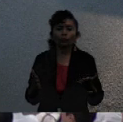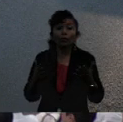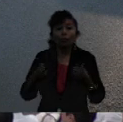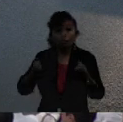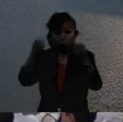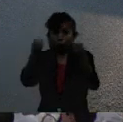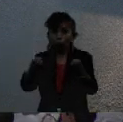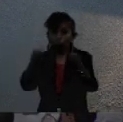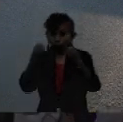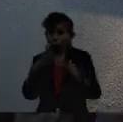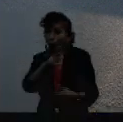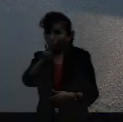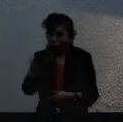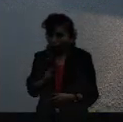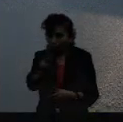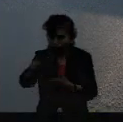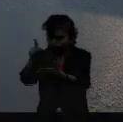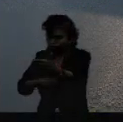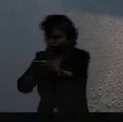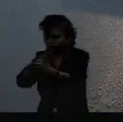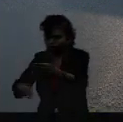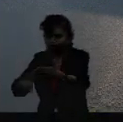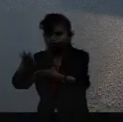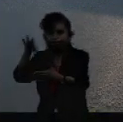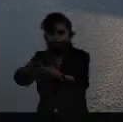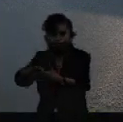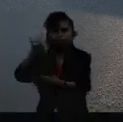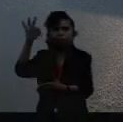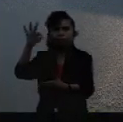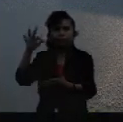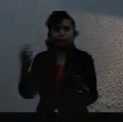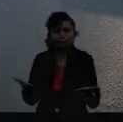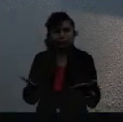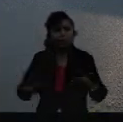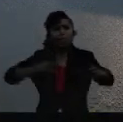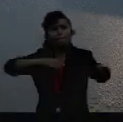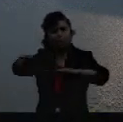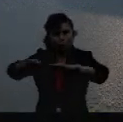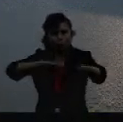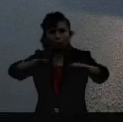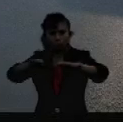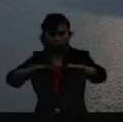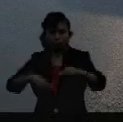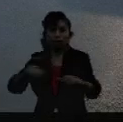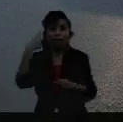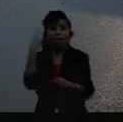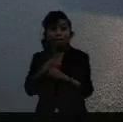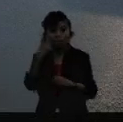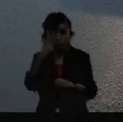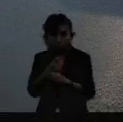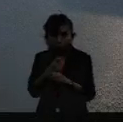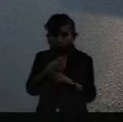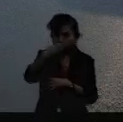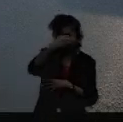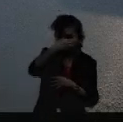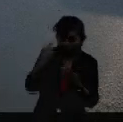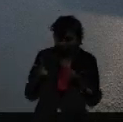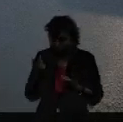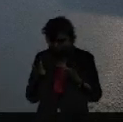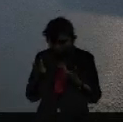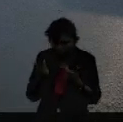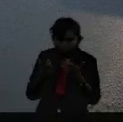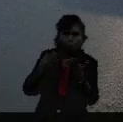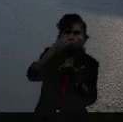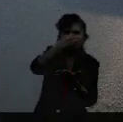conferido por el pueblo y de verdad pusimos manos a la obra primero ordenamos el presupuesto para